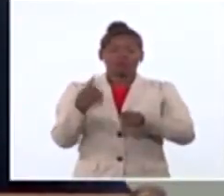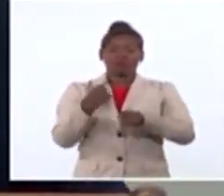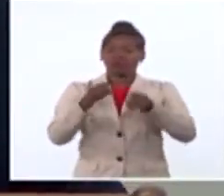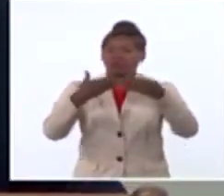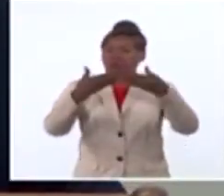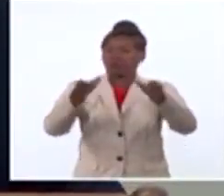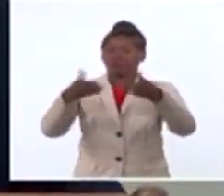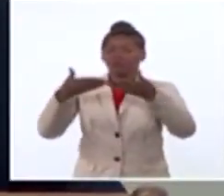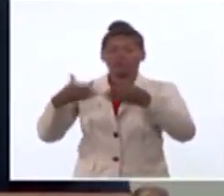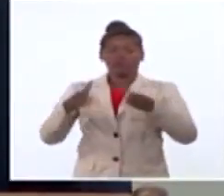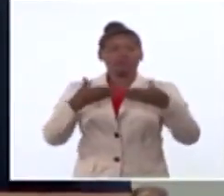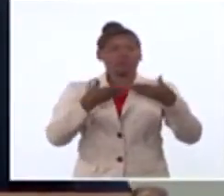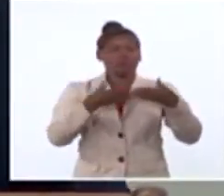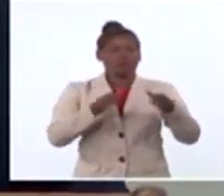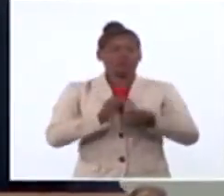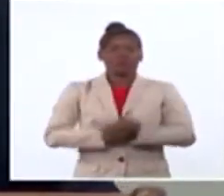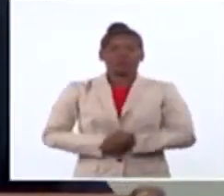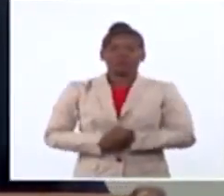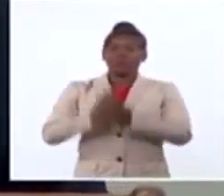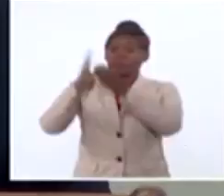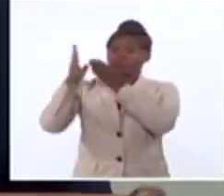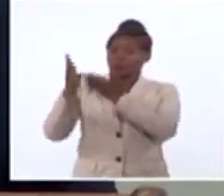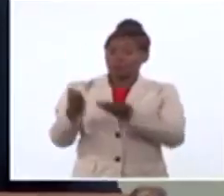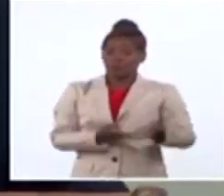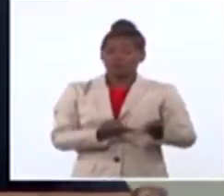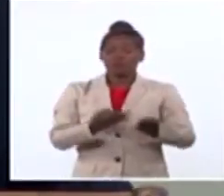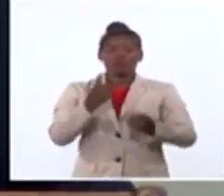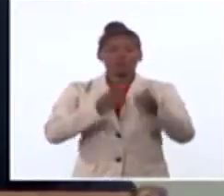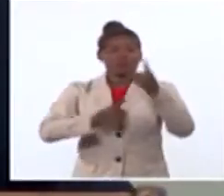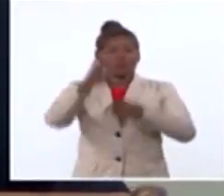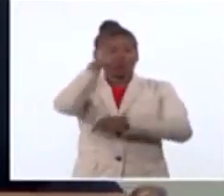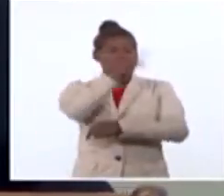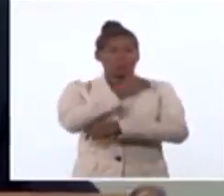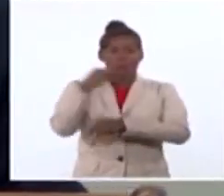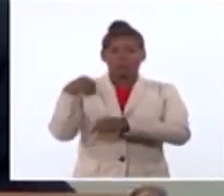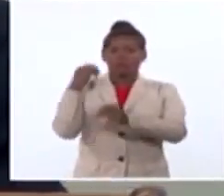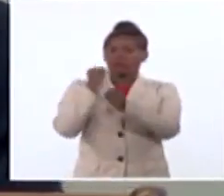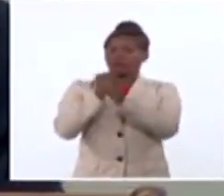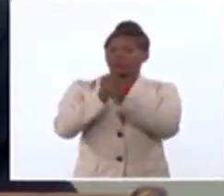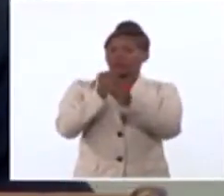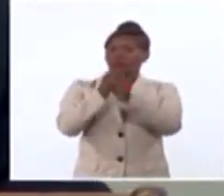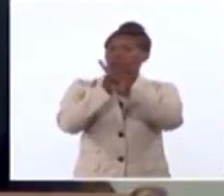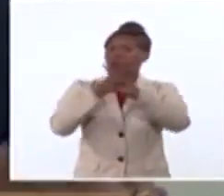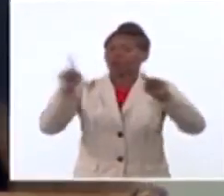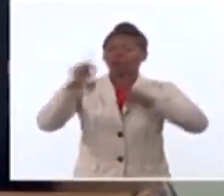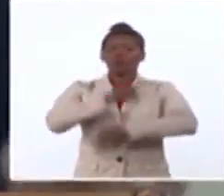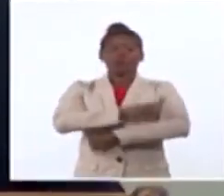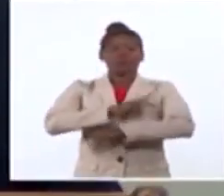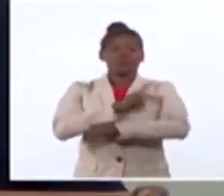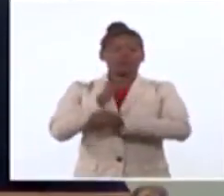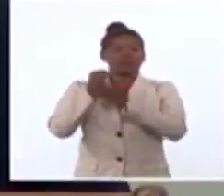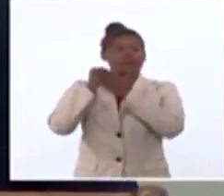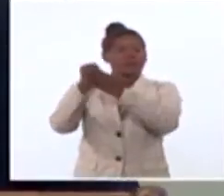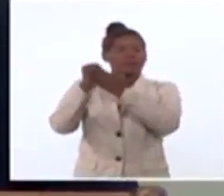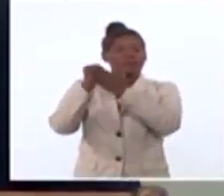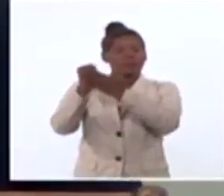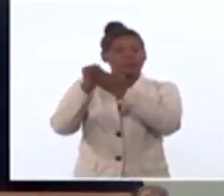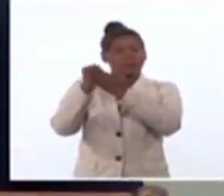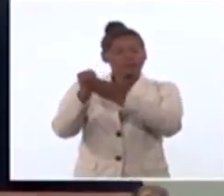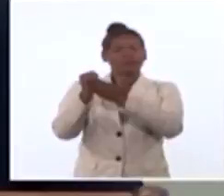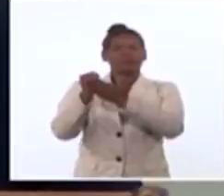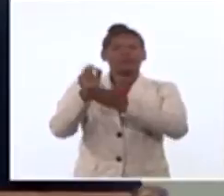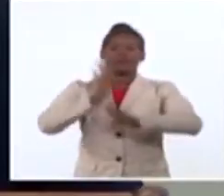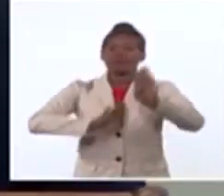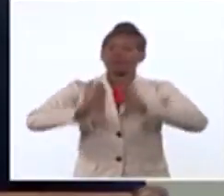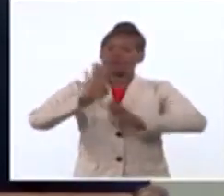nuestros compatriotas que han permanecido periodos prolongados fuera de Cuba sin haber podido